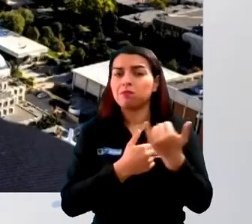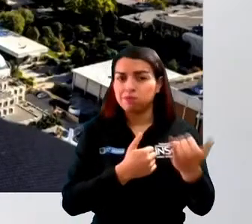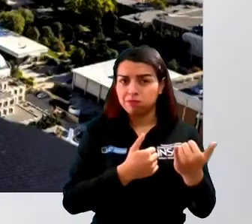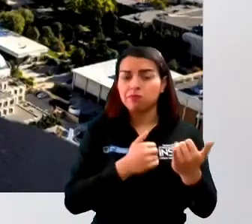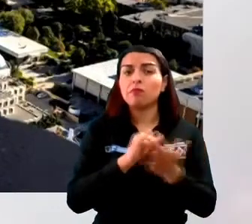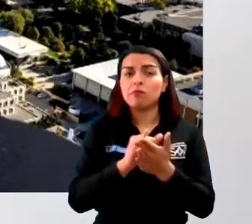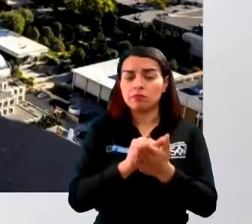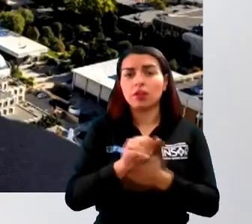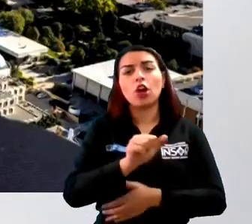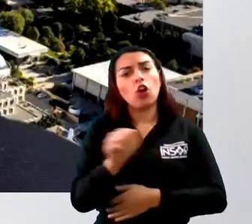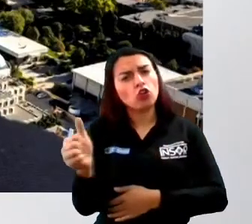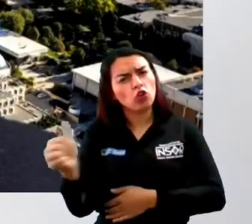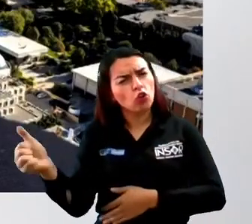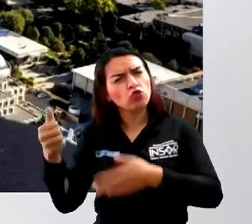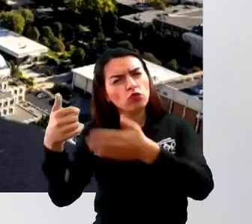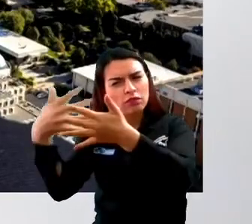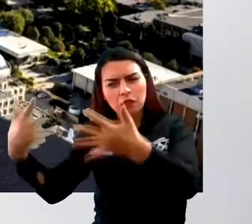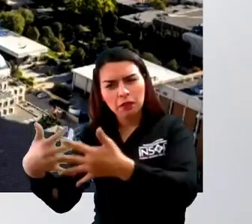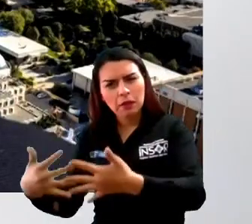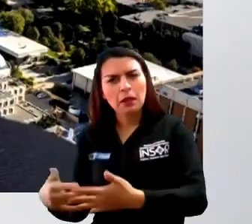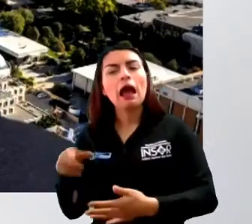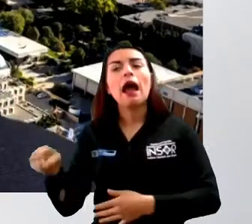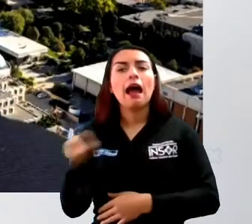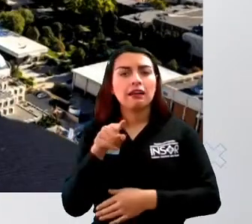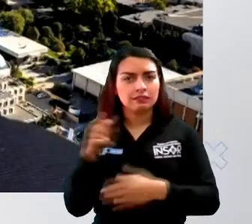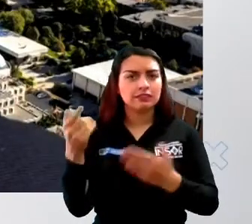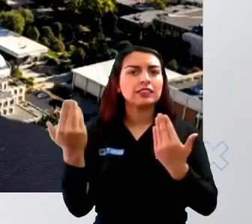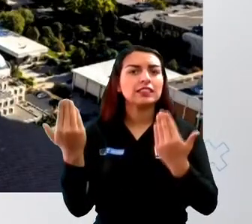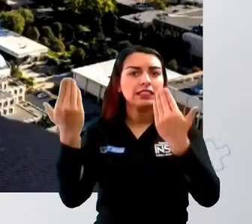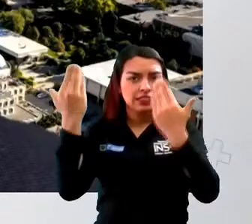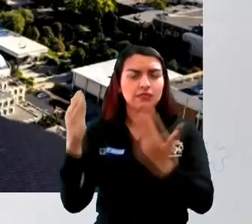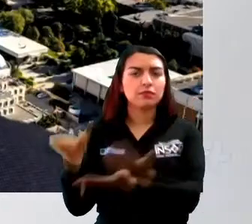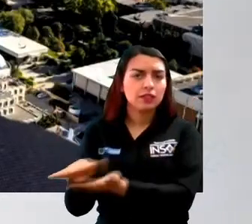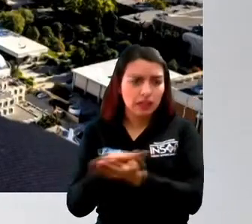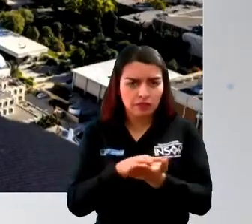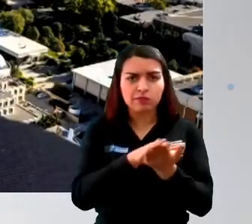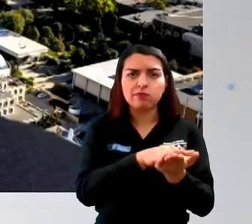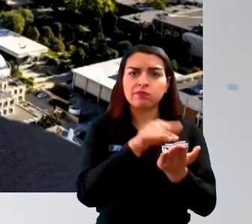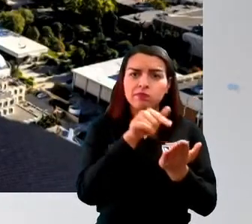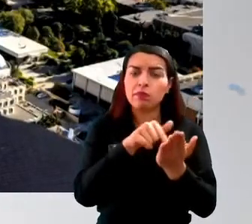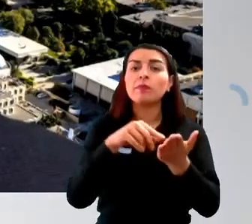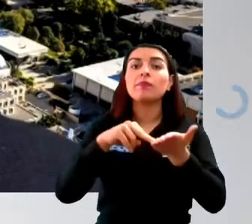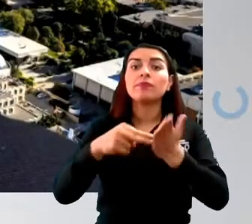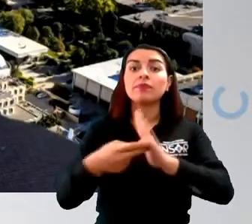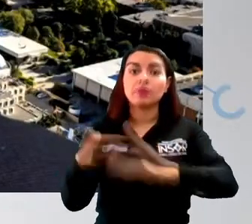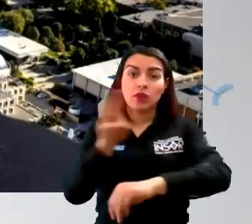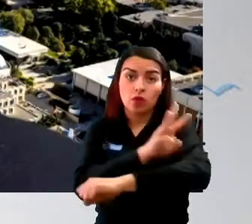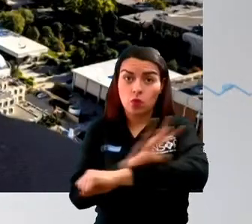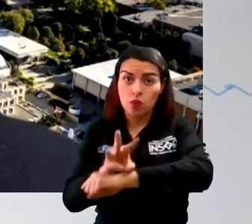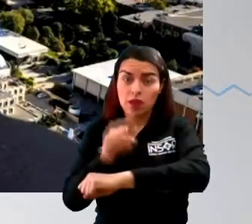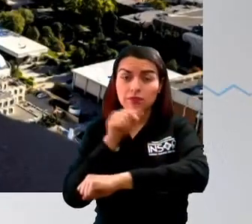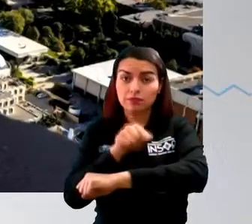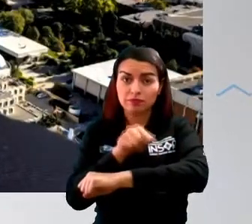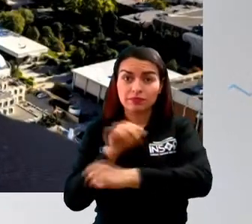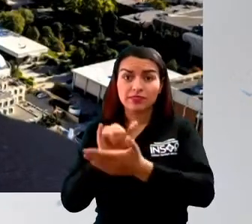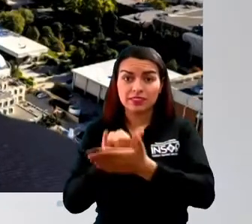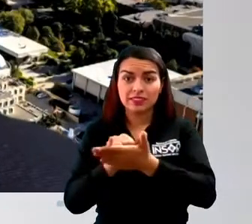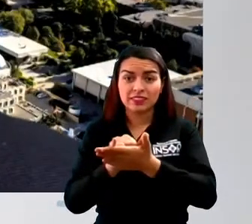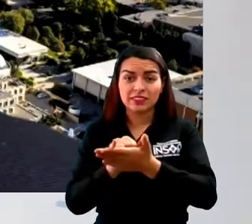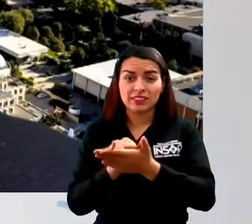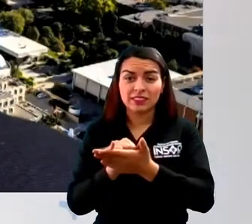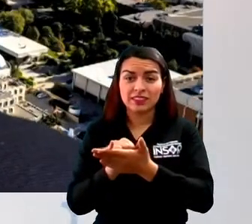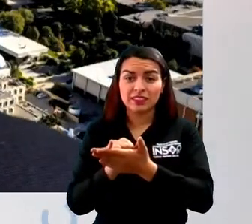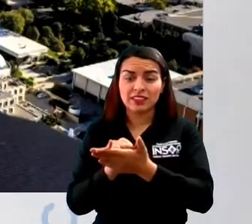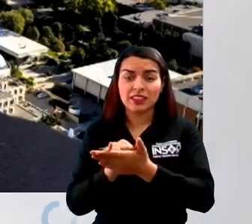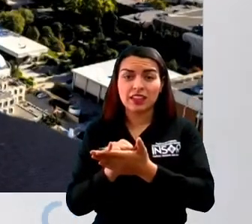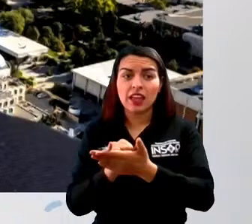otros textos que funcionan, y de hecho esta página web en textbooks.org